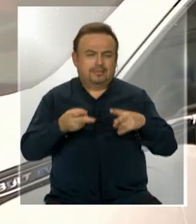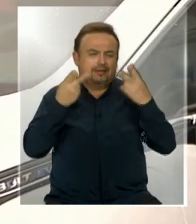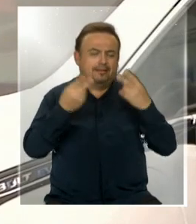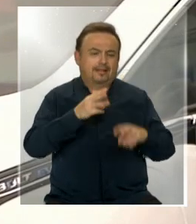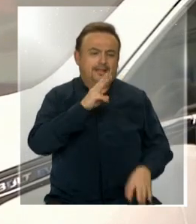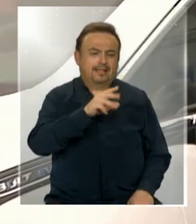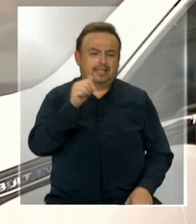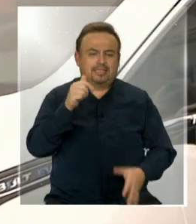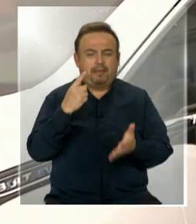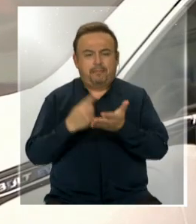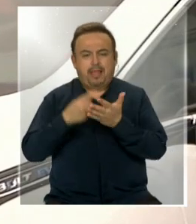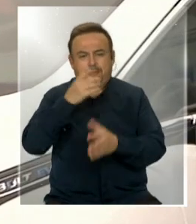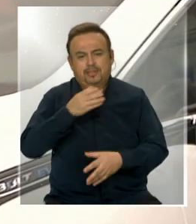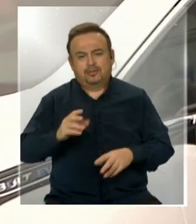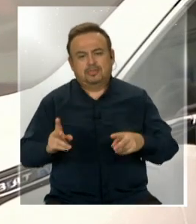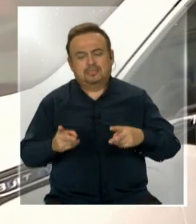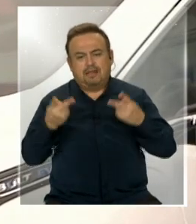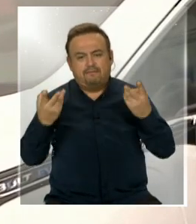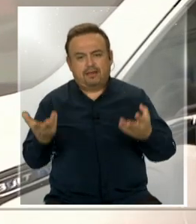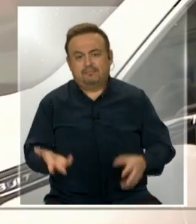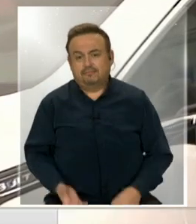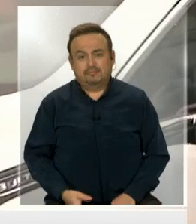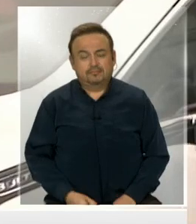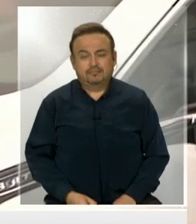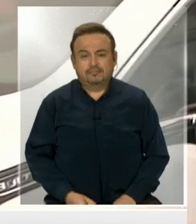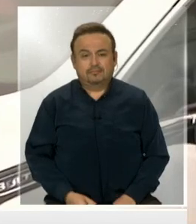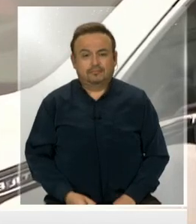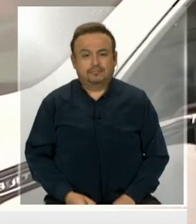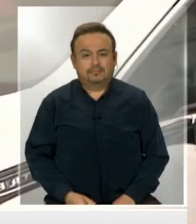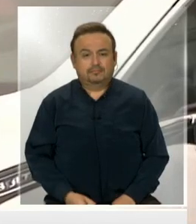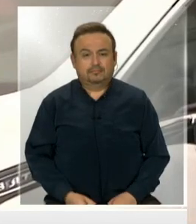36 mil personas.